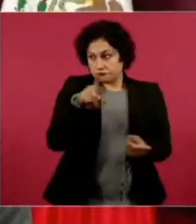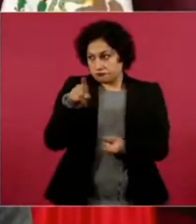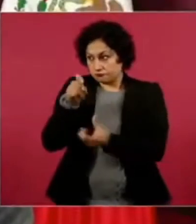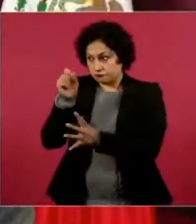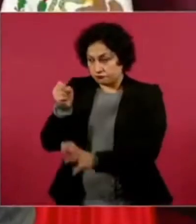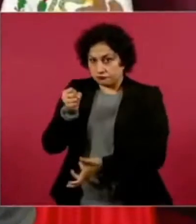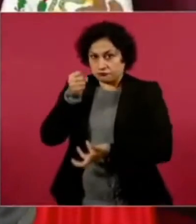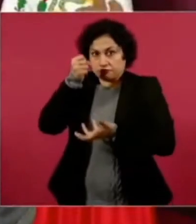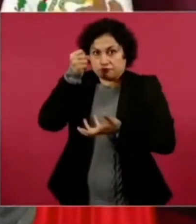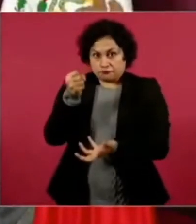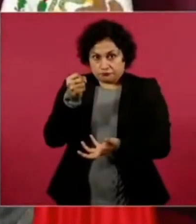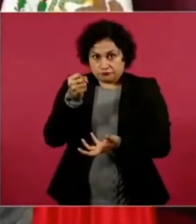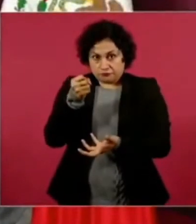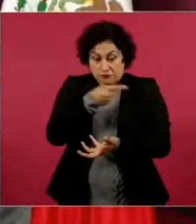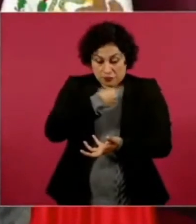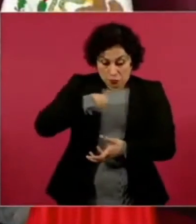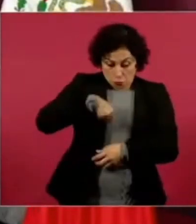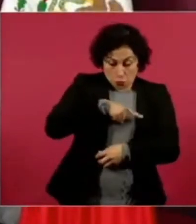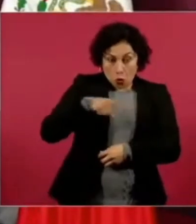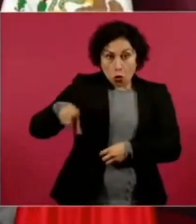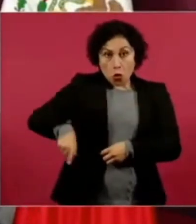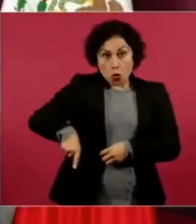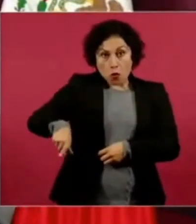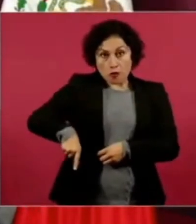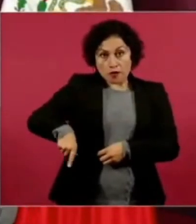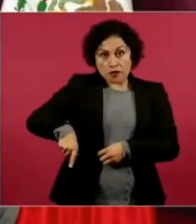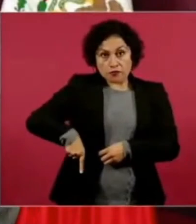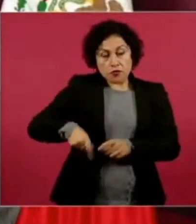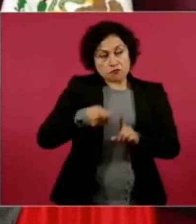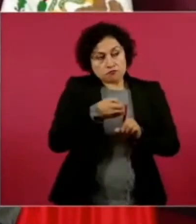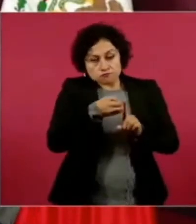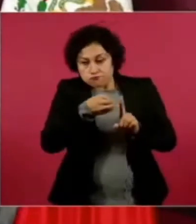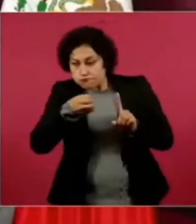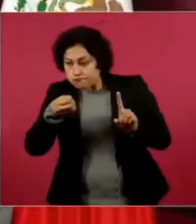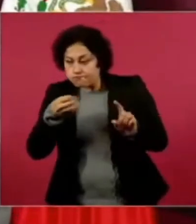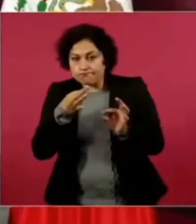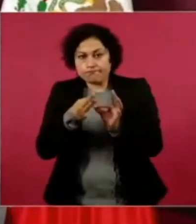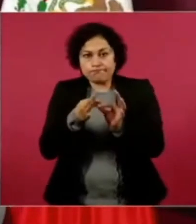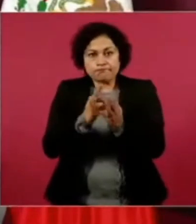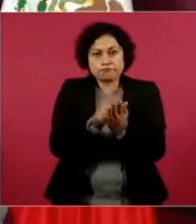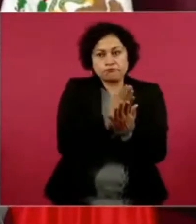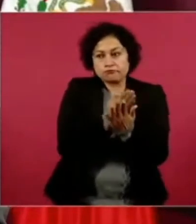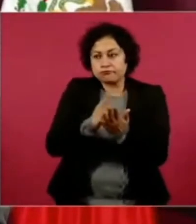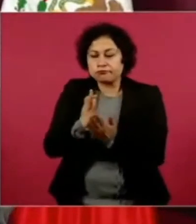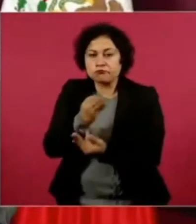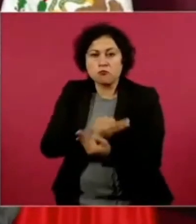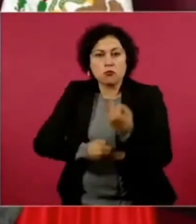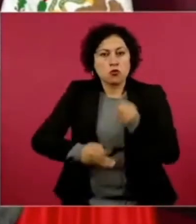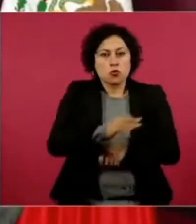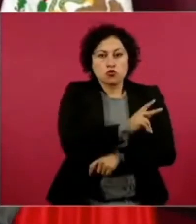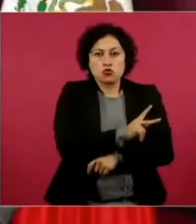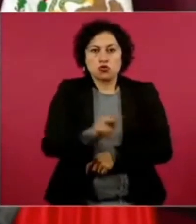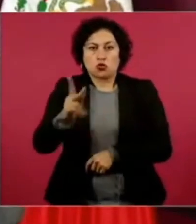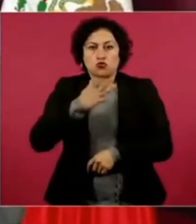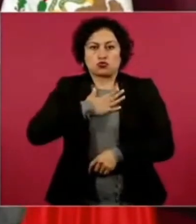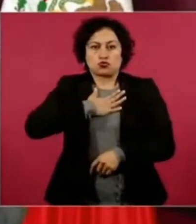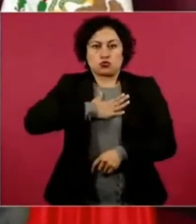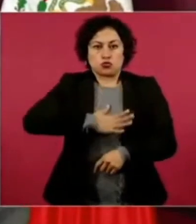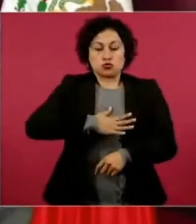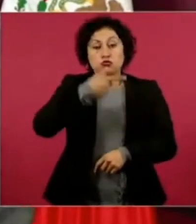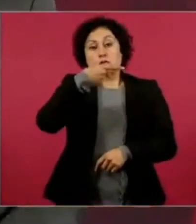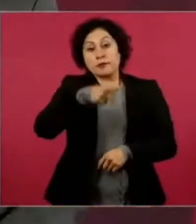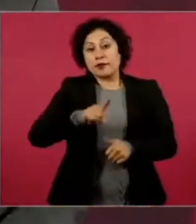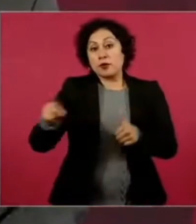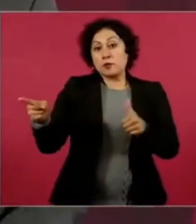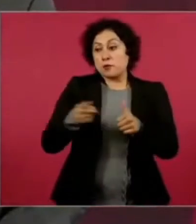proporcionalmente al que más lo necesita, porque esa es la justicia, porque el objetivo de